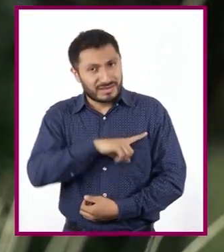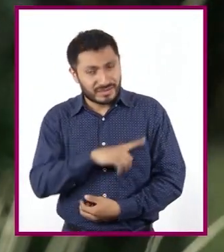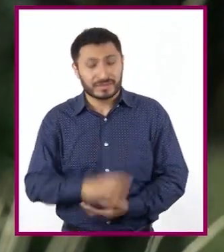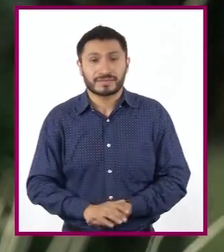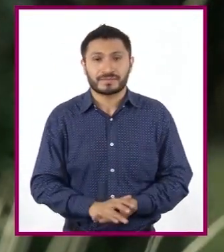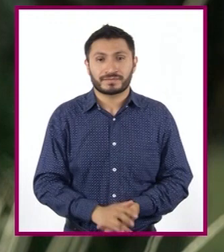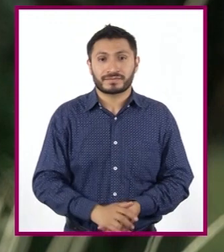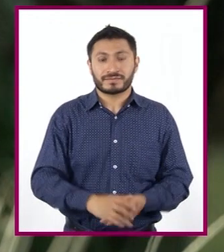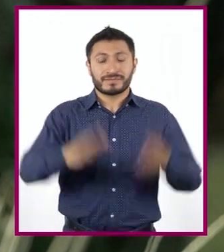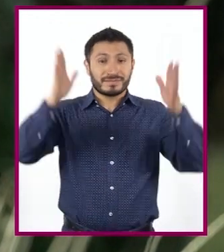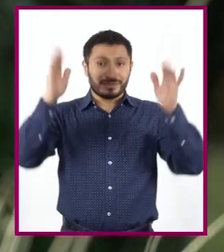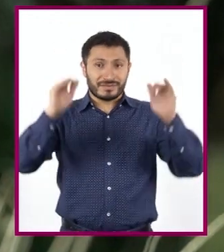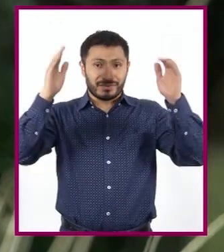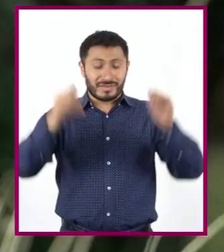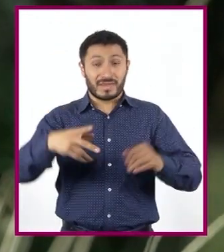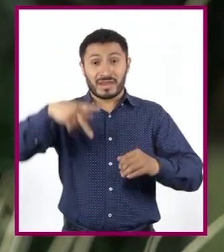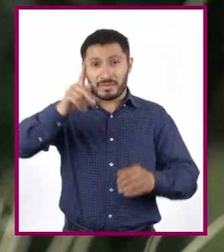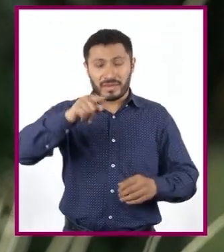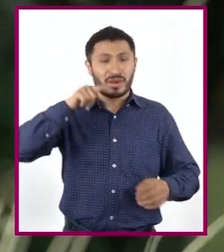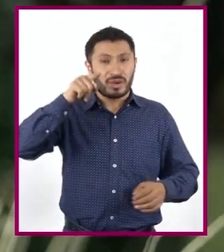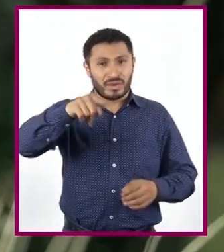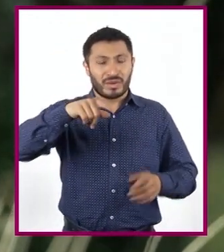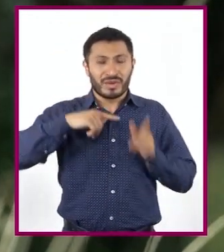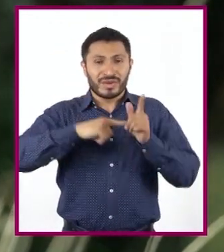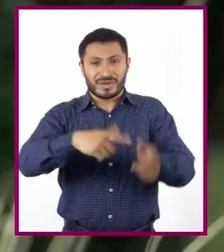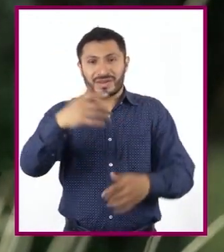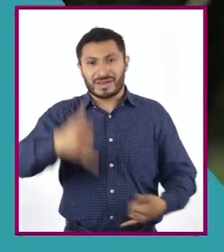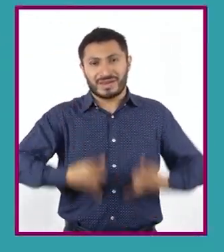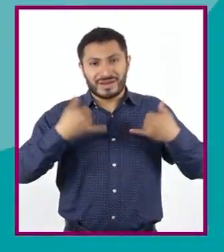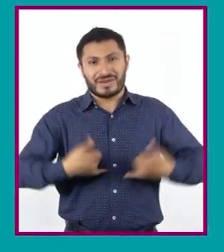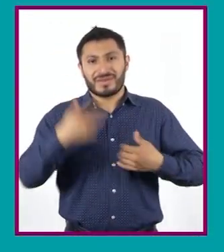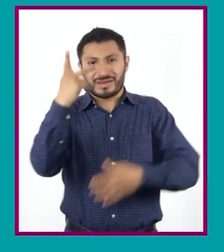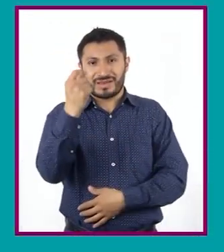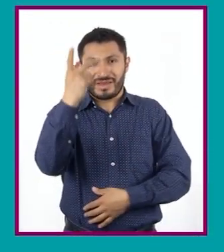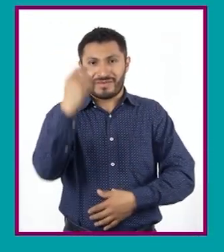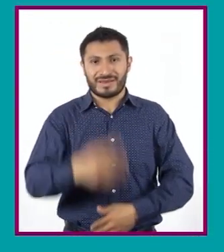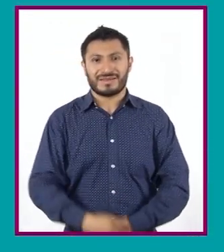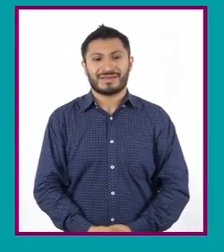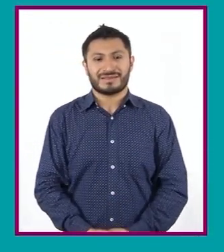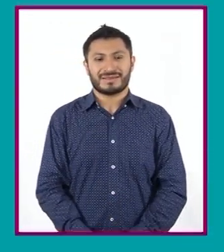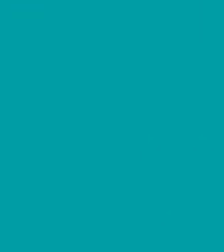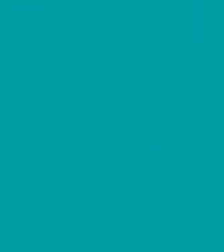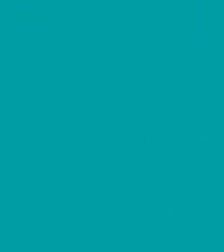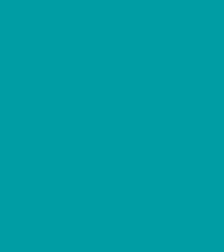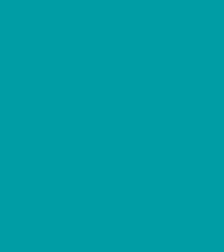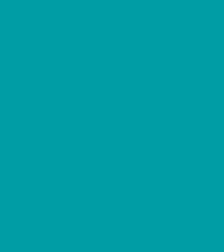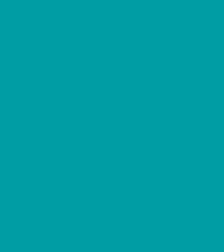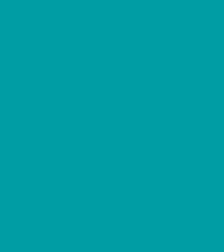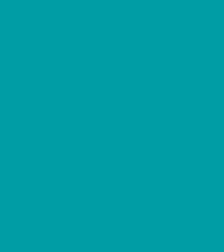activar también los circuitos nerviosos y el sistema musculoesquelético. Después,